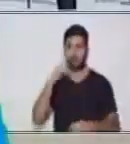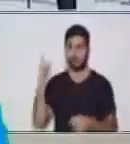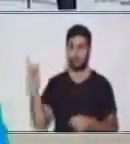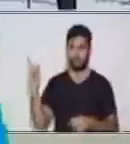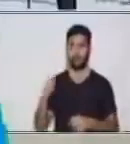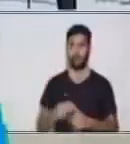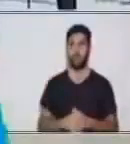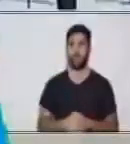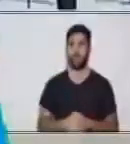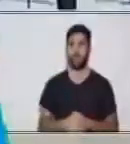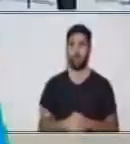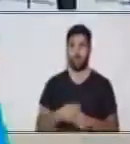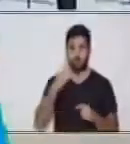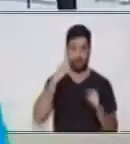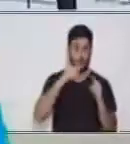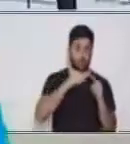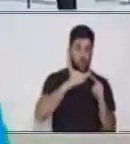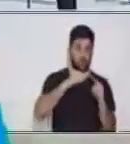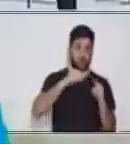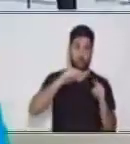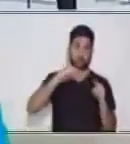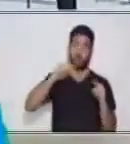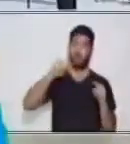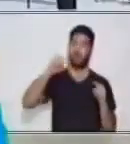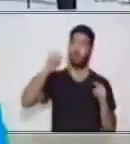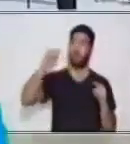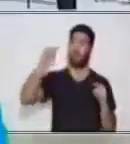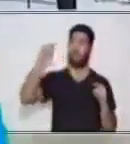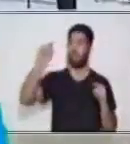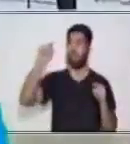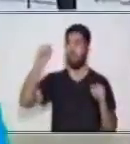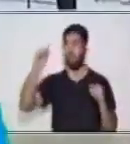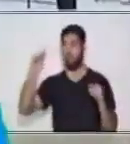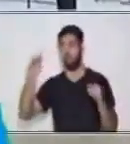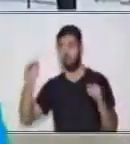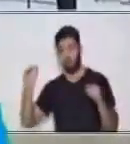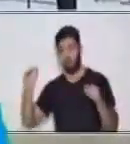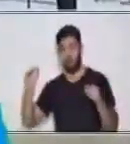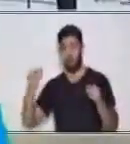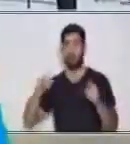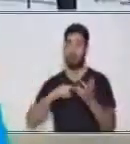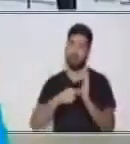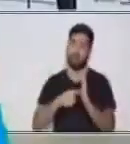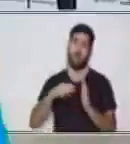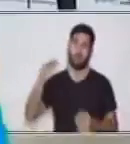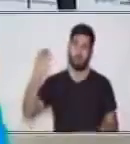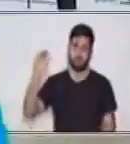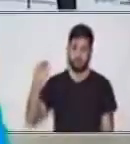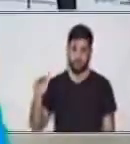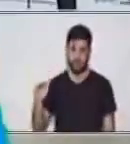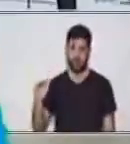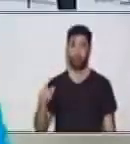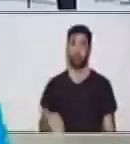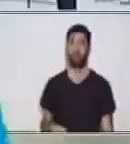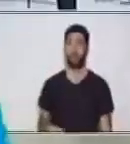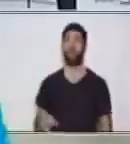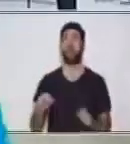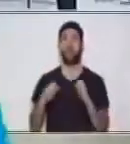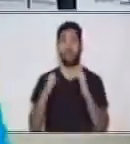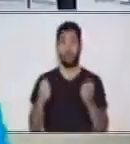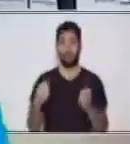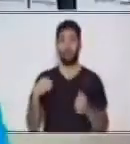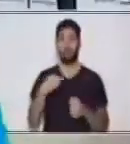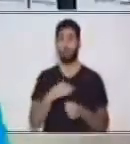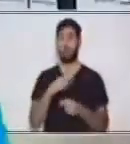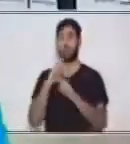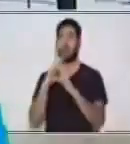Acá se está elevando y si va hacia abajo está disminuyendo. Entonces vamos a responder a las